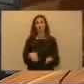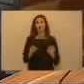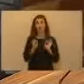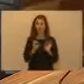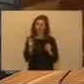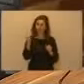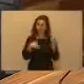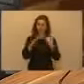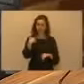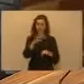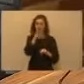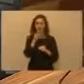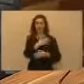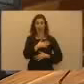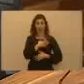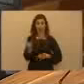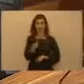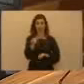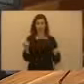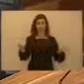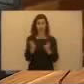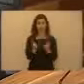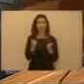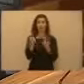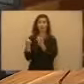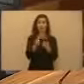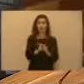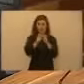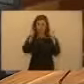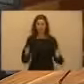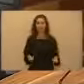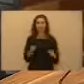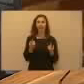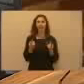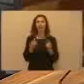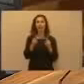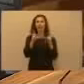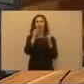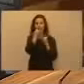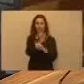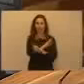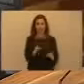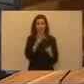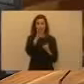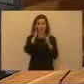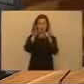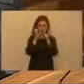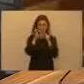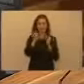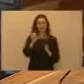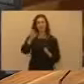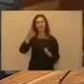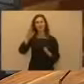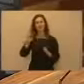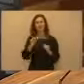los parques de bomberos se mantenían con menos efectivos de los necesarios y con dotaciones insuficientes. Ante la denuncia de la nefasta gestión del SEPA, que